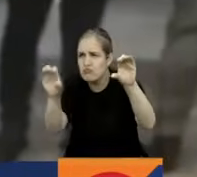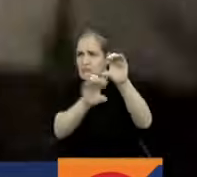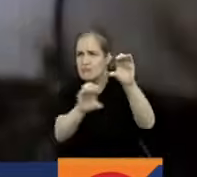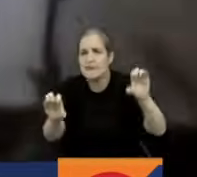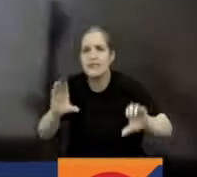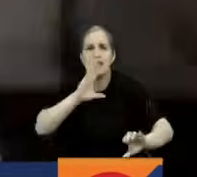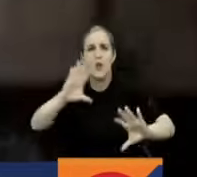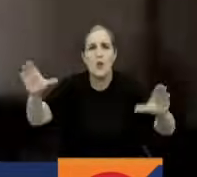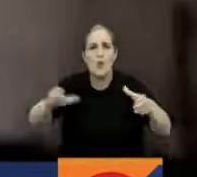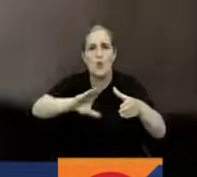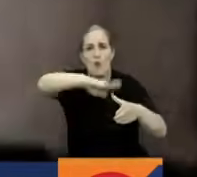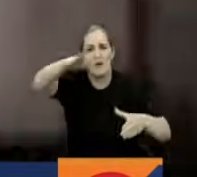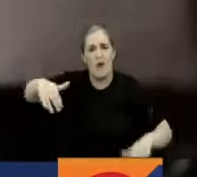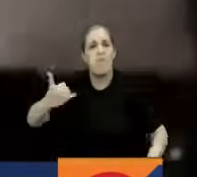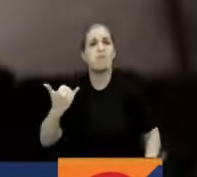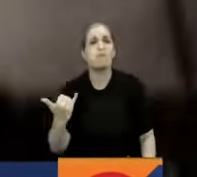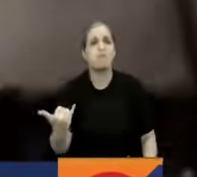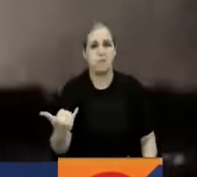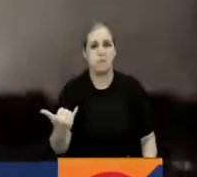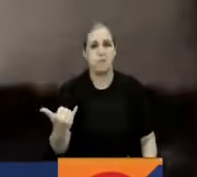Cordillera.